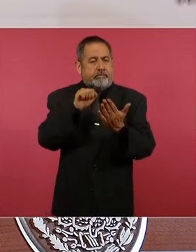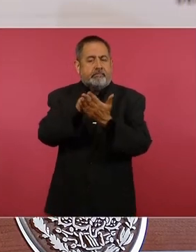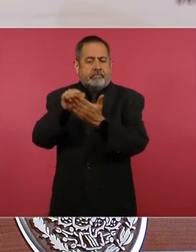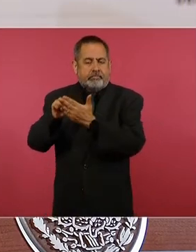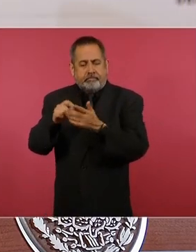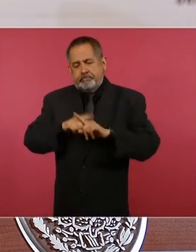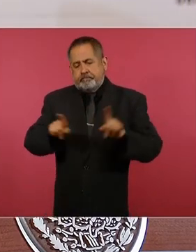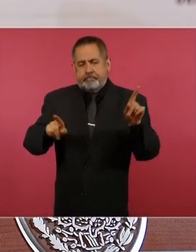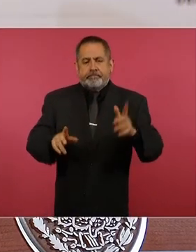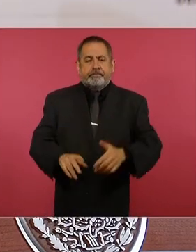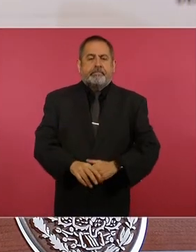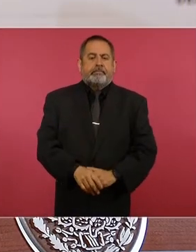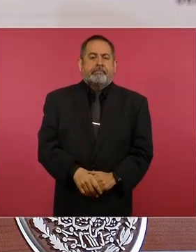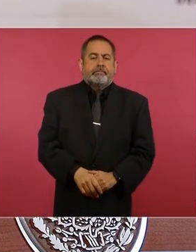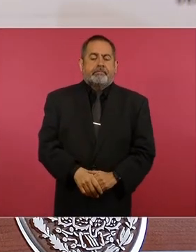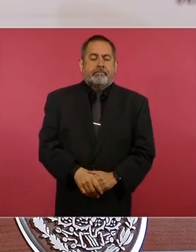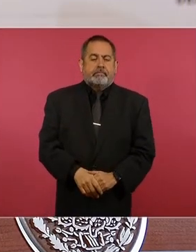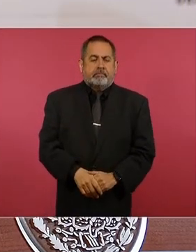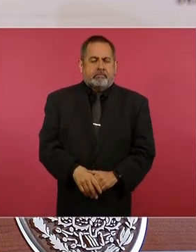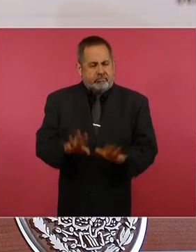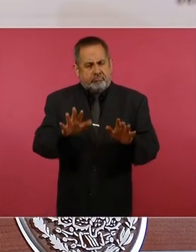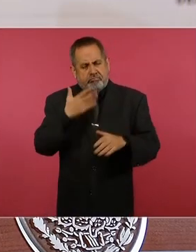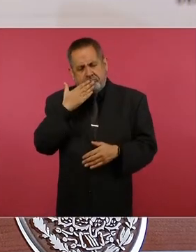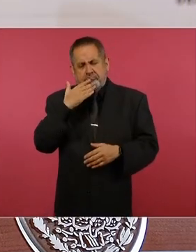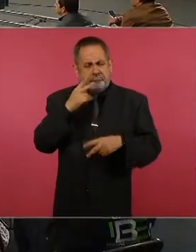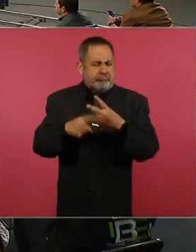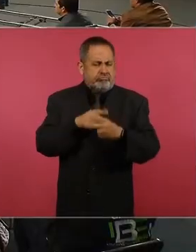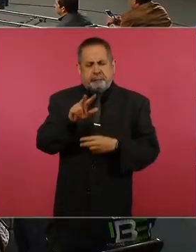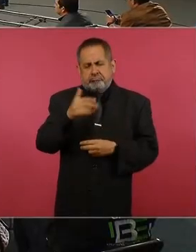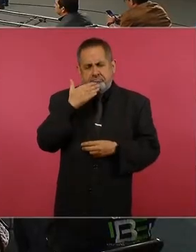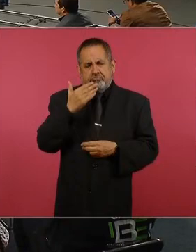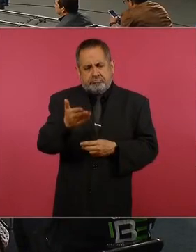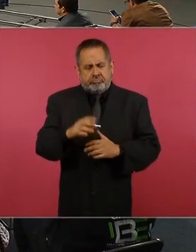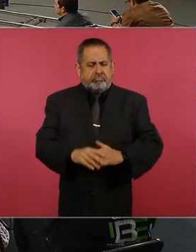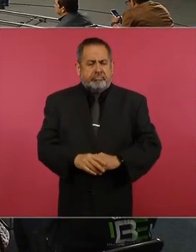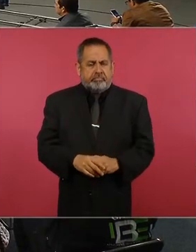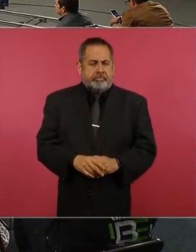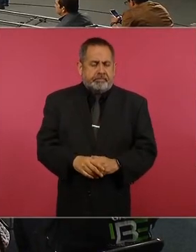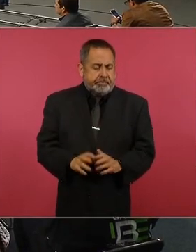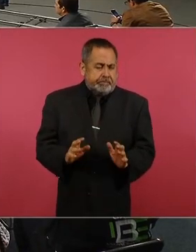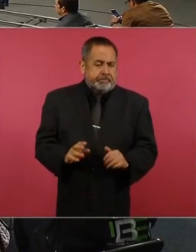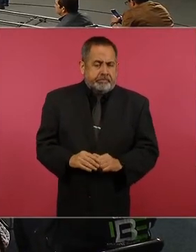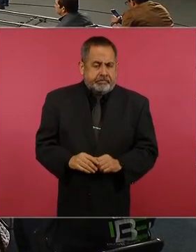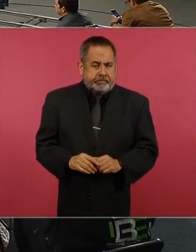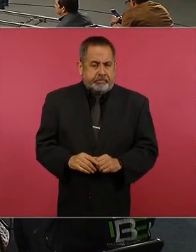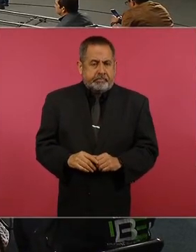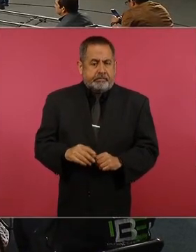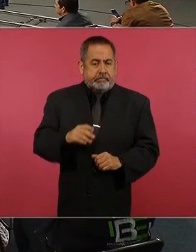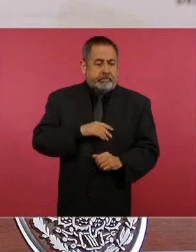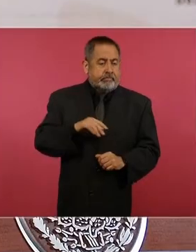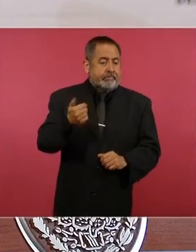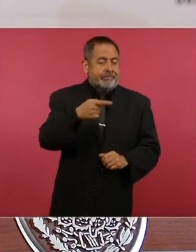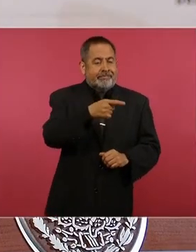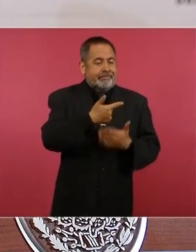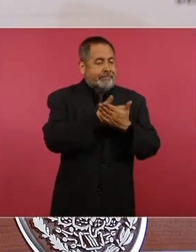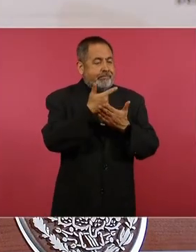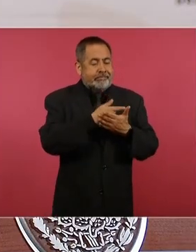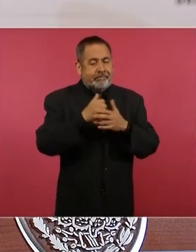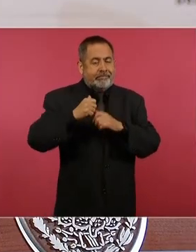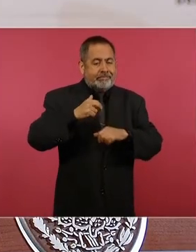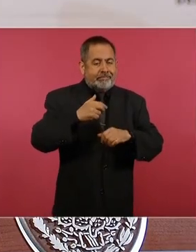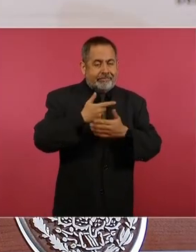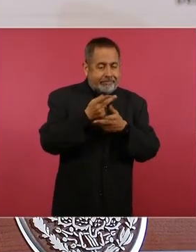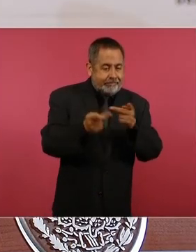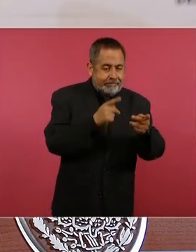domiciliaria, pero vamos bien. Vamos bien porque hasta en las de Mitoski, que son las